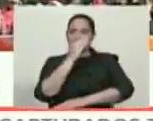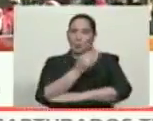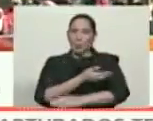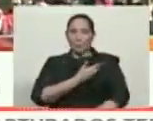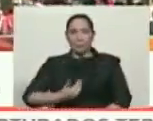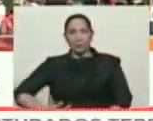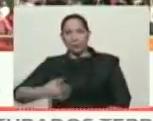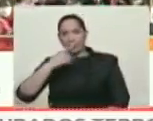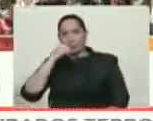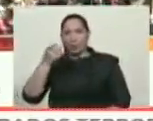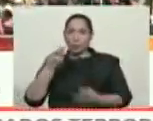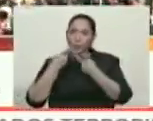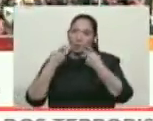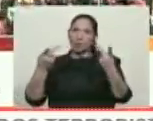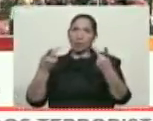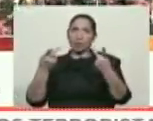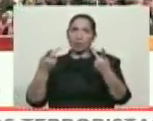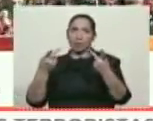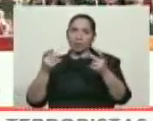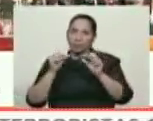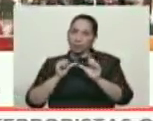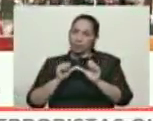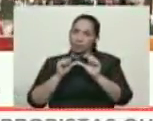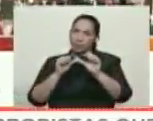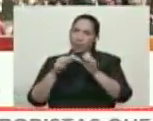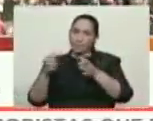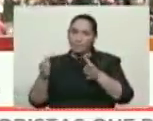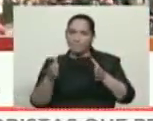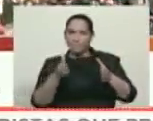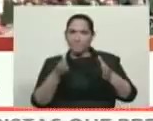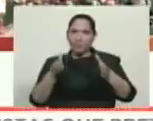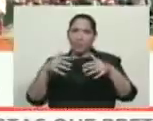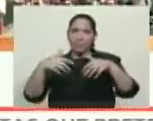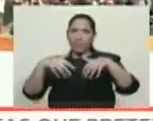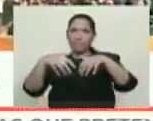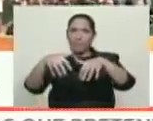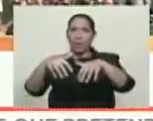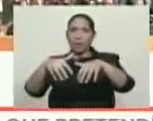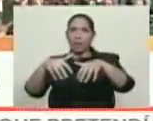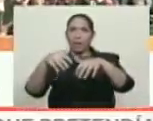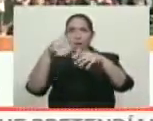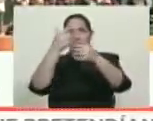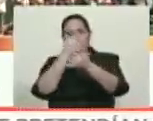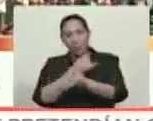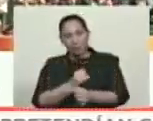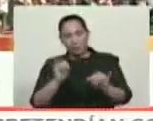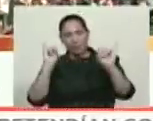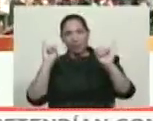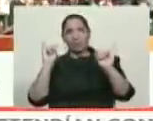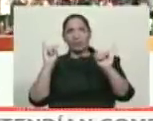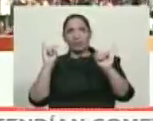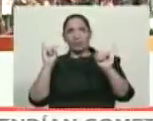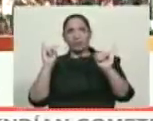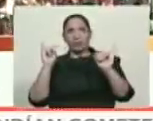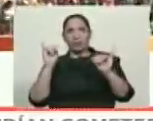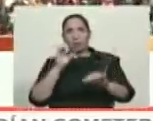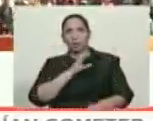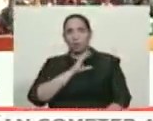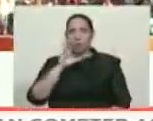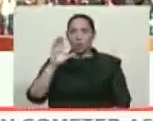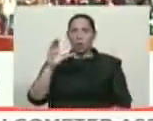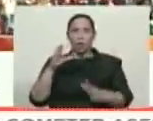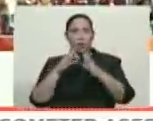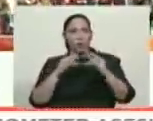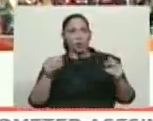Maduro, les digo, sigamos la marcha, sigamos la senda de la independencia y de la soberanía y